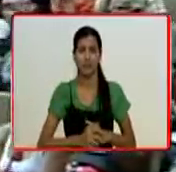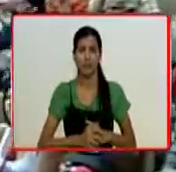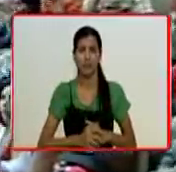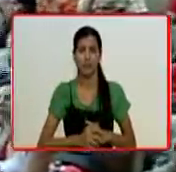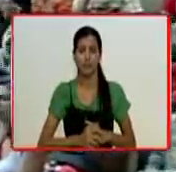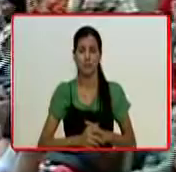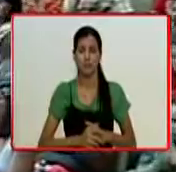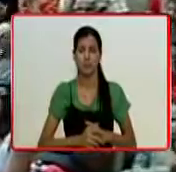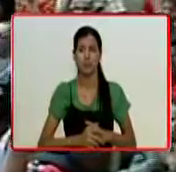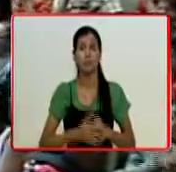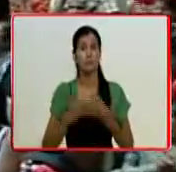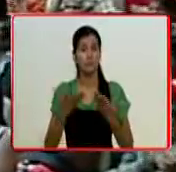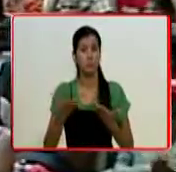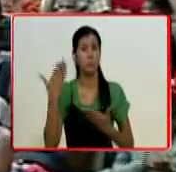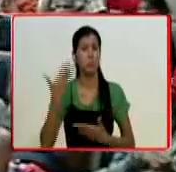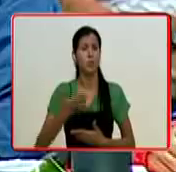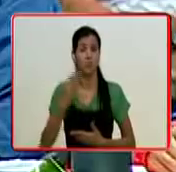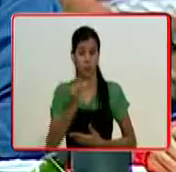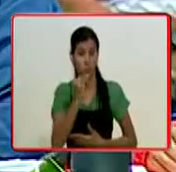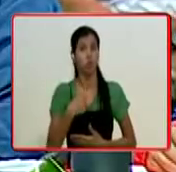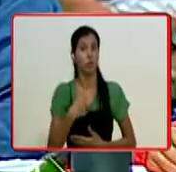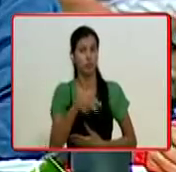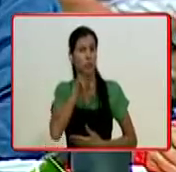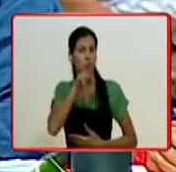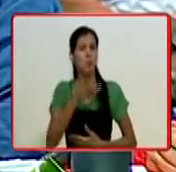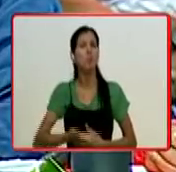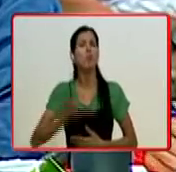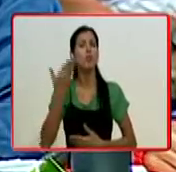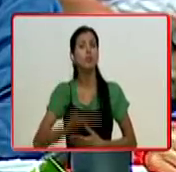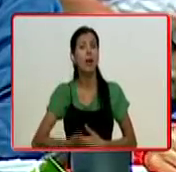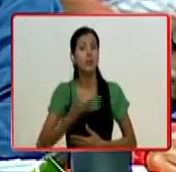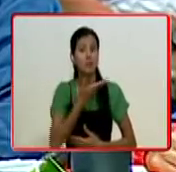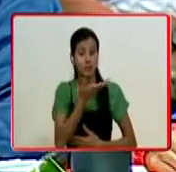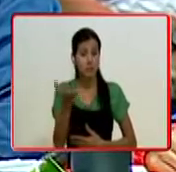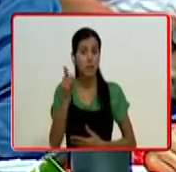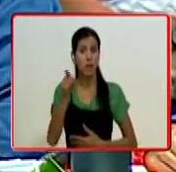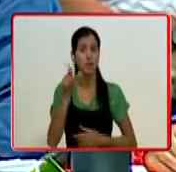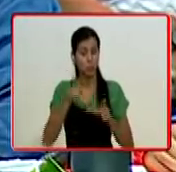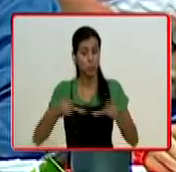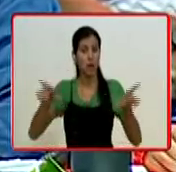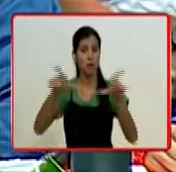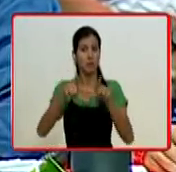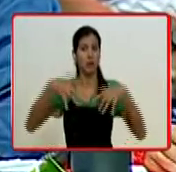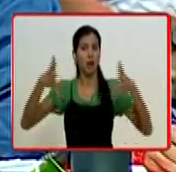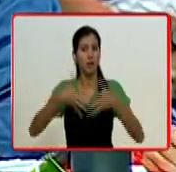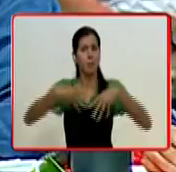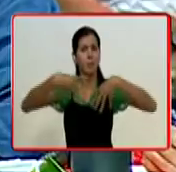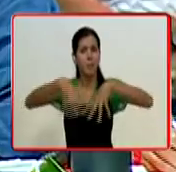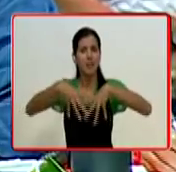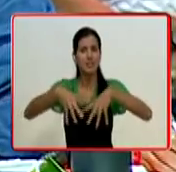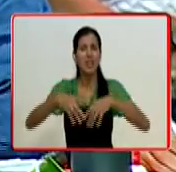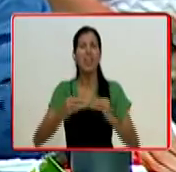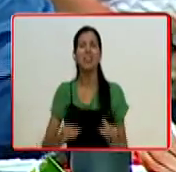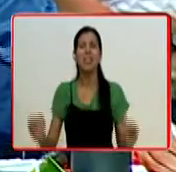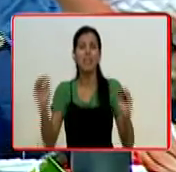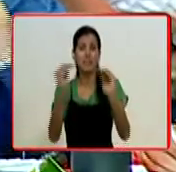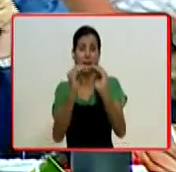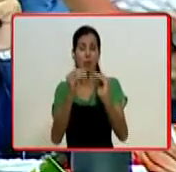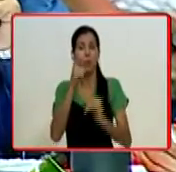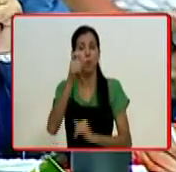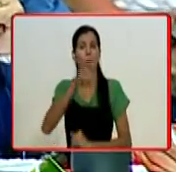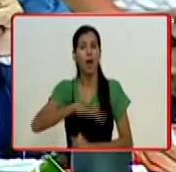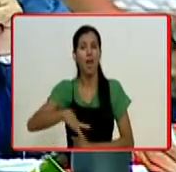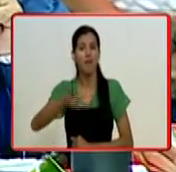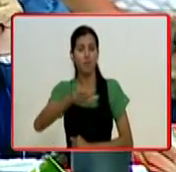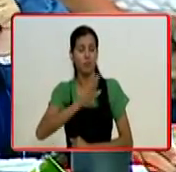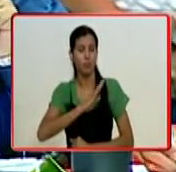Haré importantes anuncios en esa marcha. La gran marcha de la dignidad del pueblo de